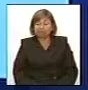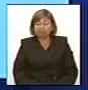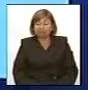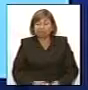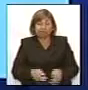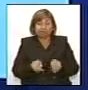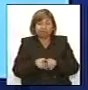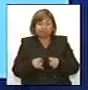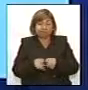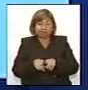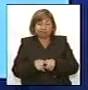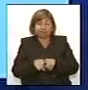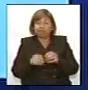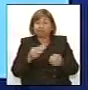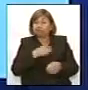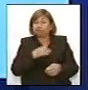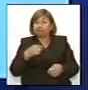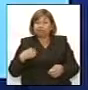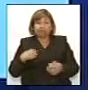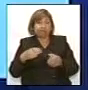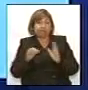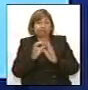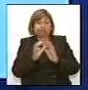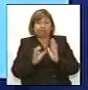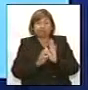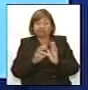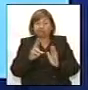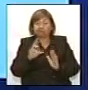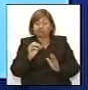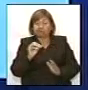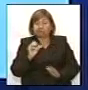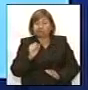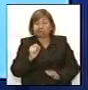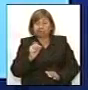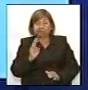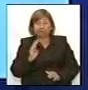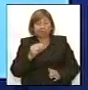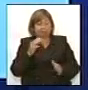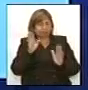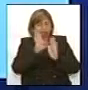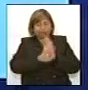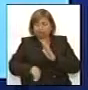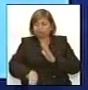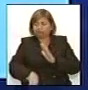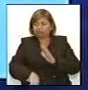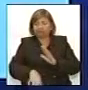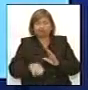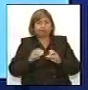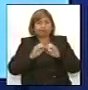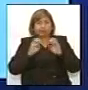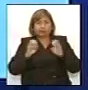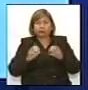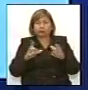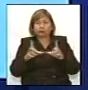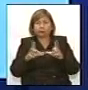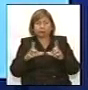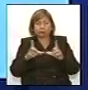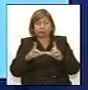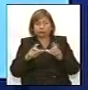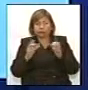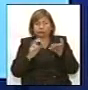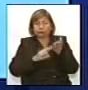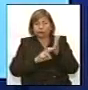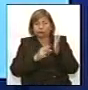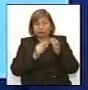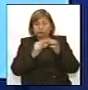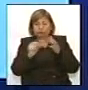Los miembros de la Comisión de Constitución que preside la congresista Rosa Batra propusieron eliminar la necesidad del holograma en el DNI como constancia de